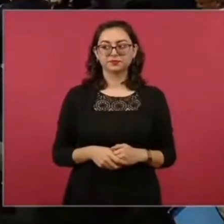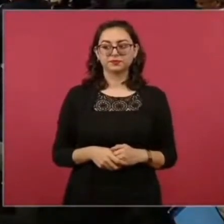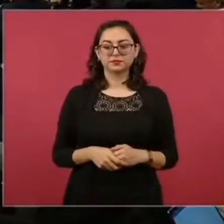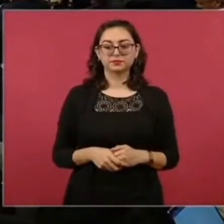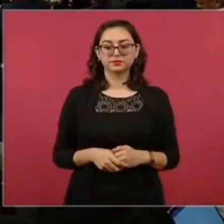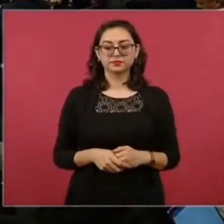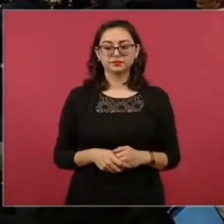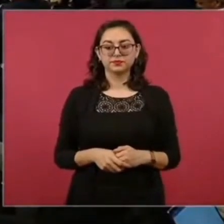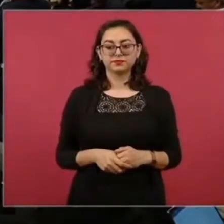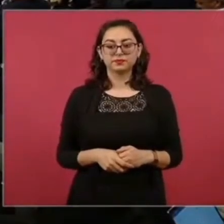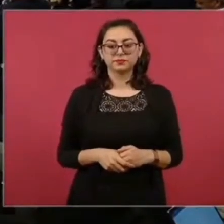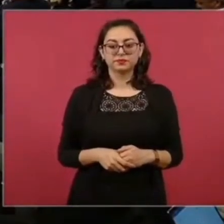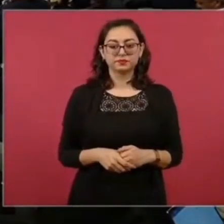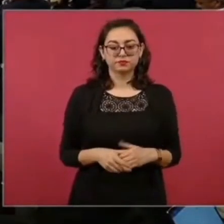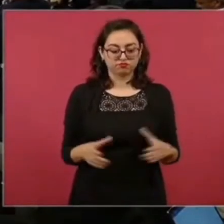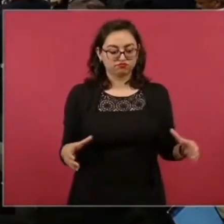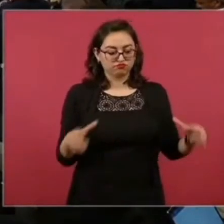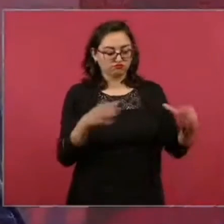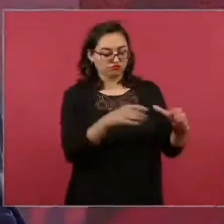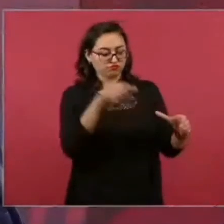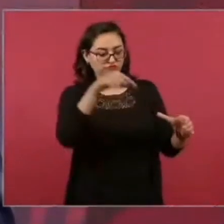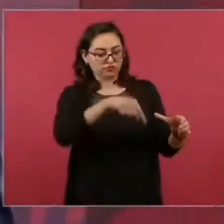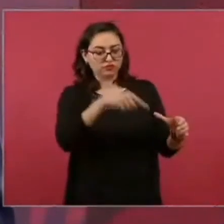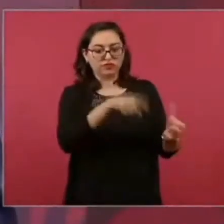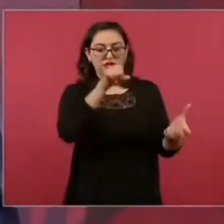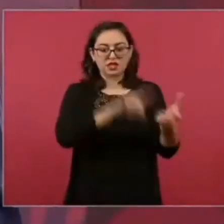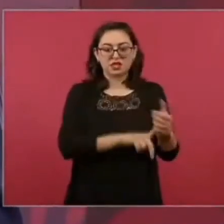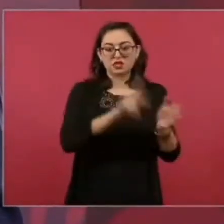Crearon un grupo, ahí estuvo Krause y